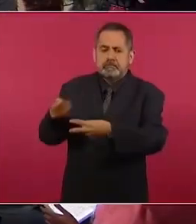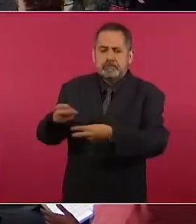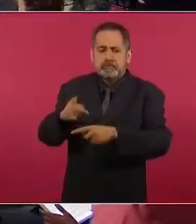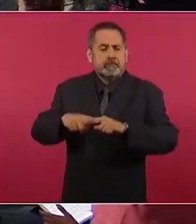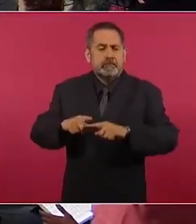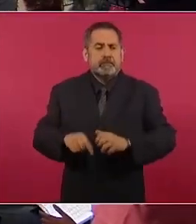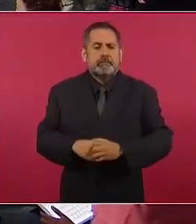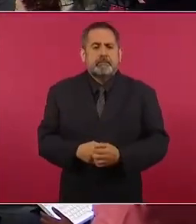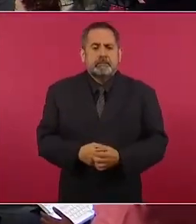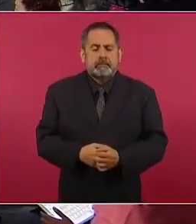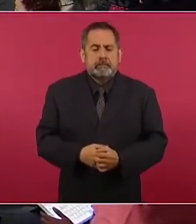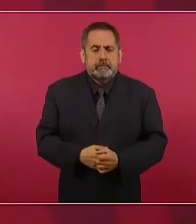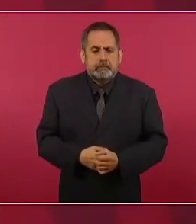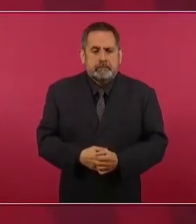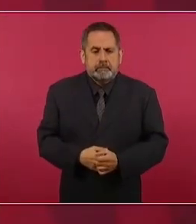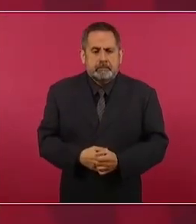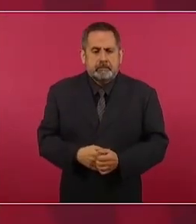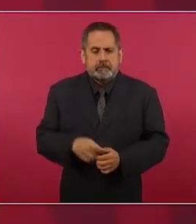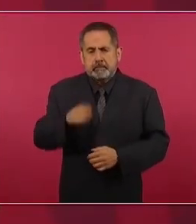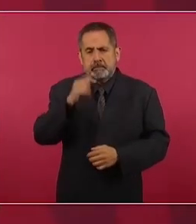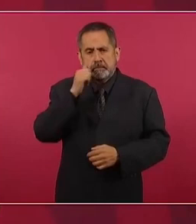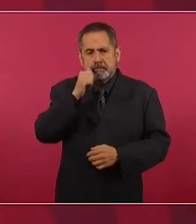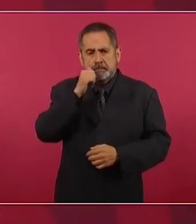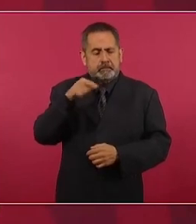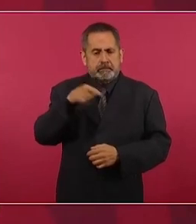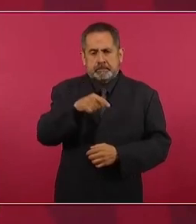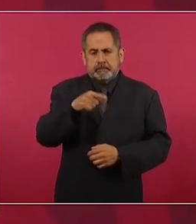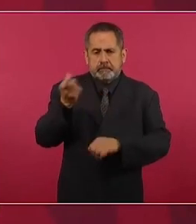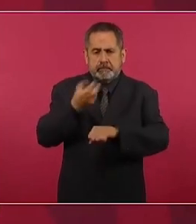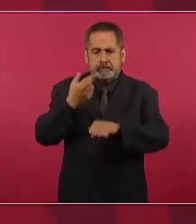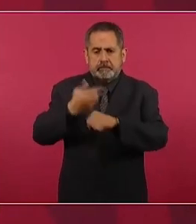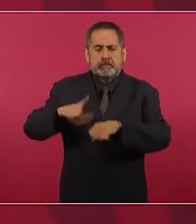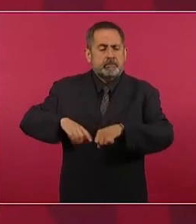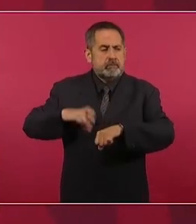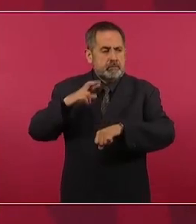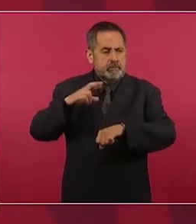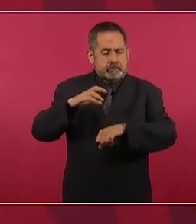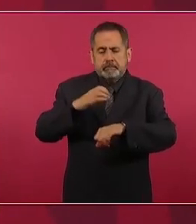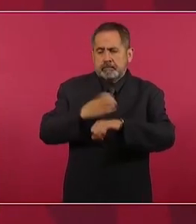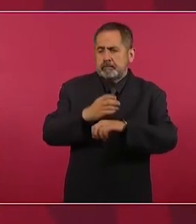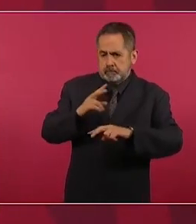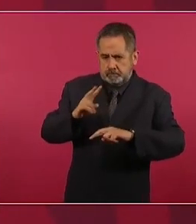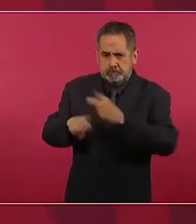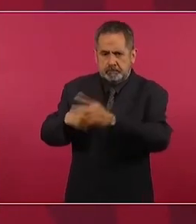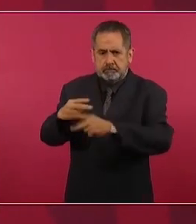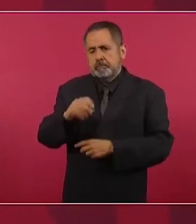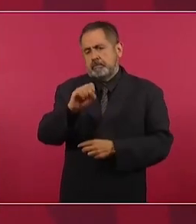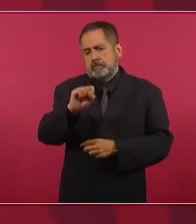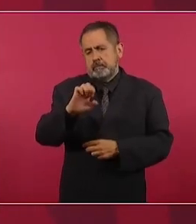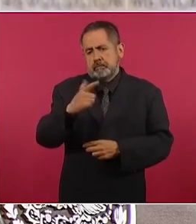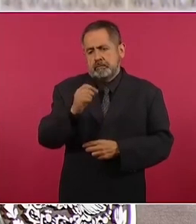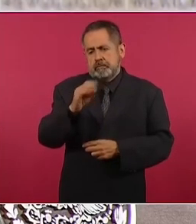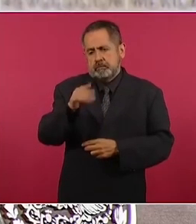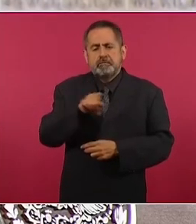Gracias. Sí, por lo general va el secretario de Gobernación. Y